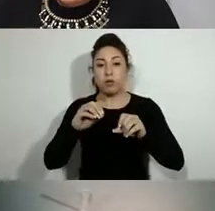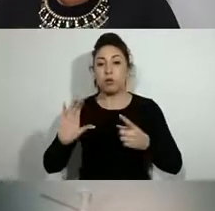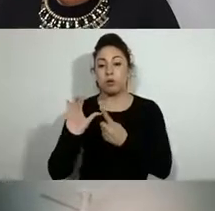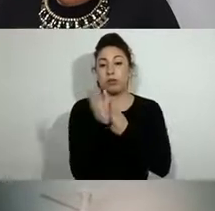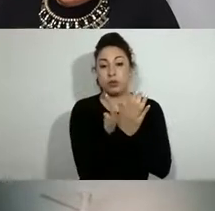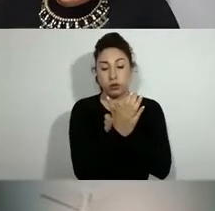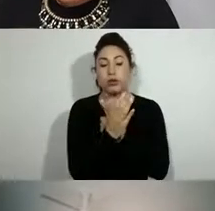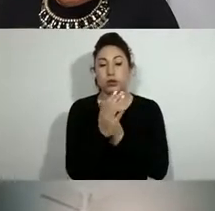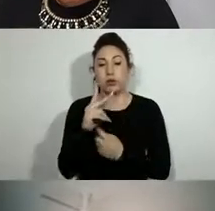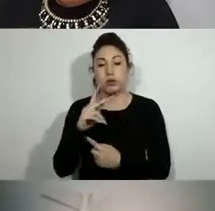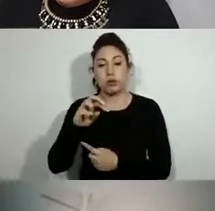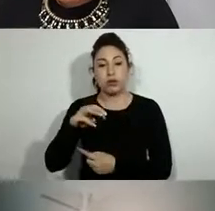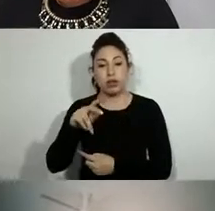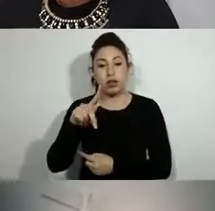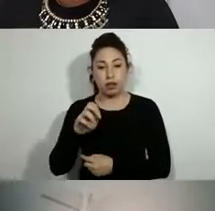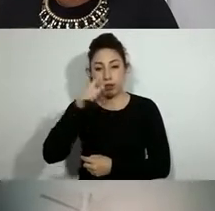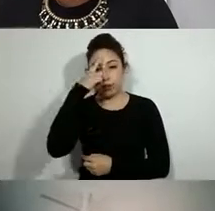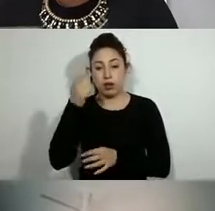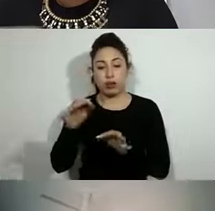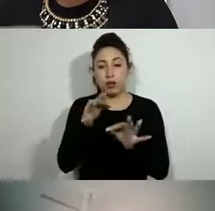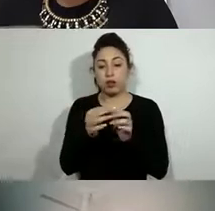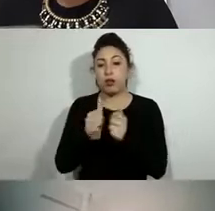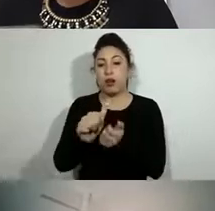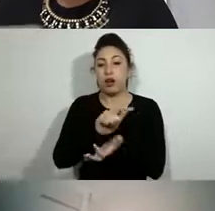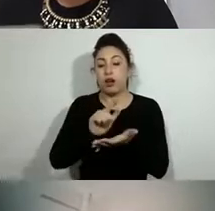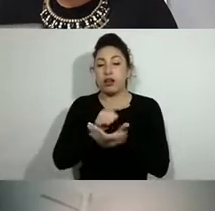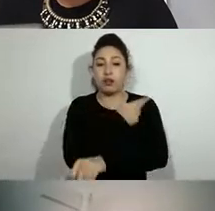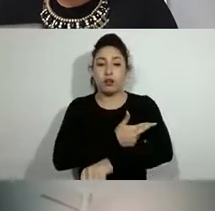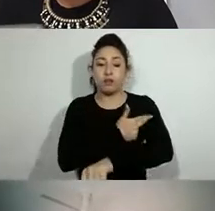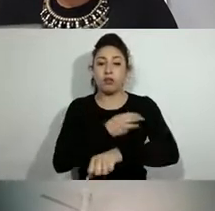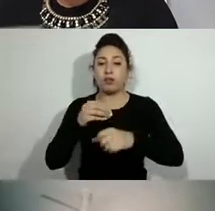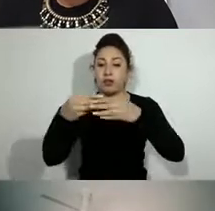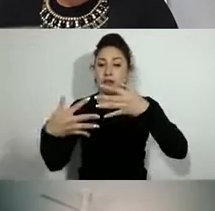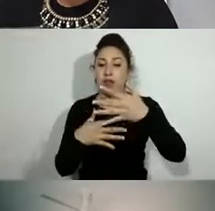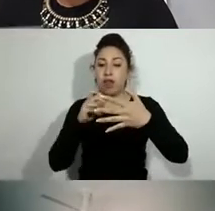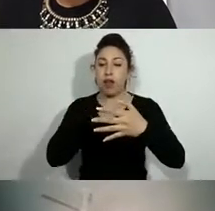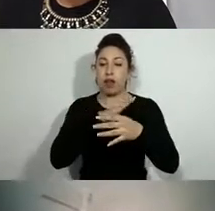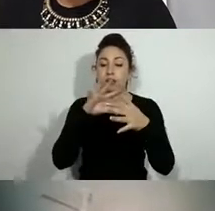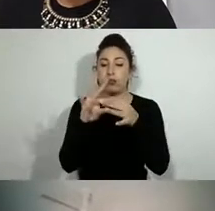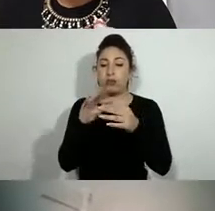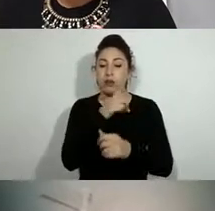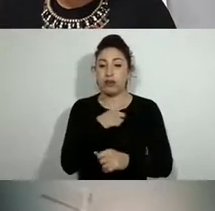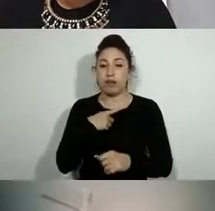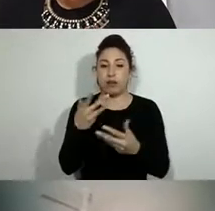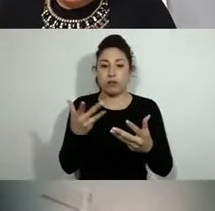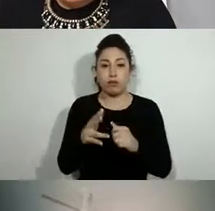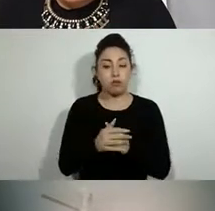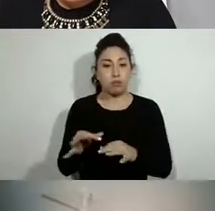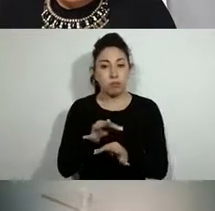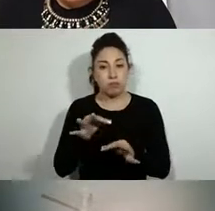respectivas, con el fin de darles el curso legal que correspondan dentro del procedimiento legislativo. Cumplida su instrucción, presidenta.